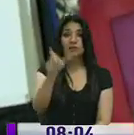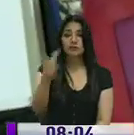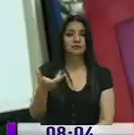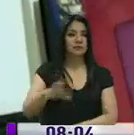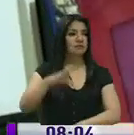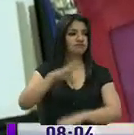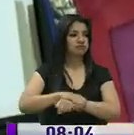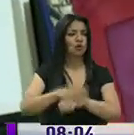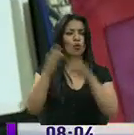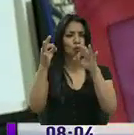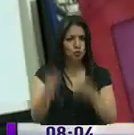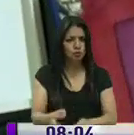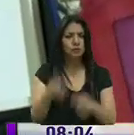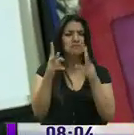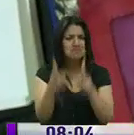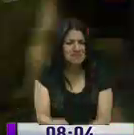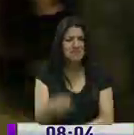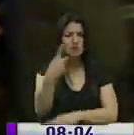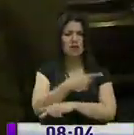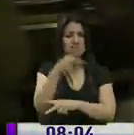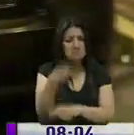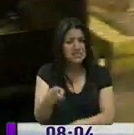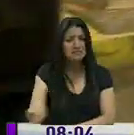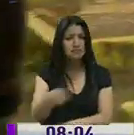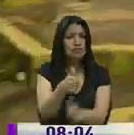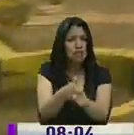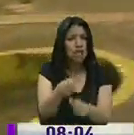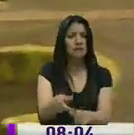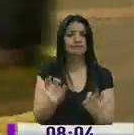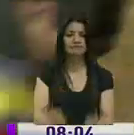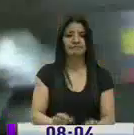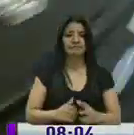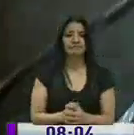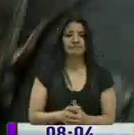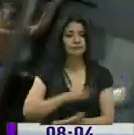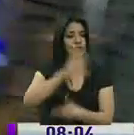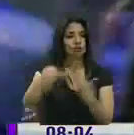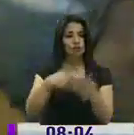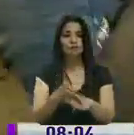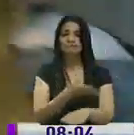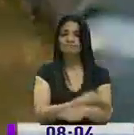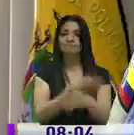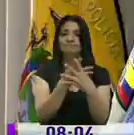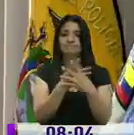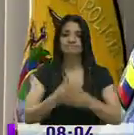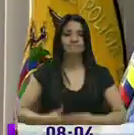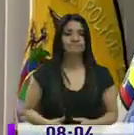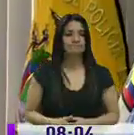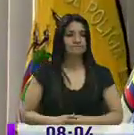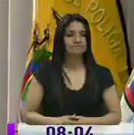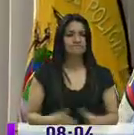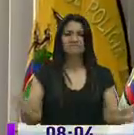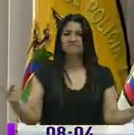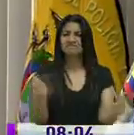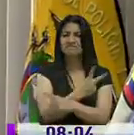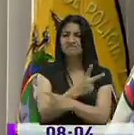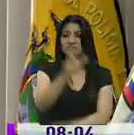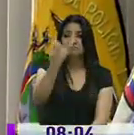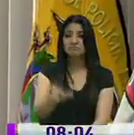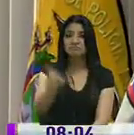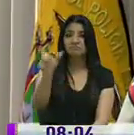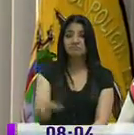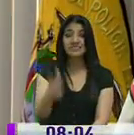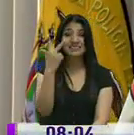en delito flagrante y como es común en estos casos todos cuentan con antecedentes sus peligrosos delincuentes los